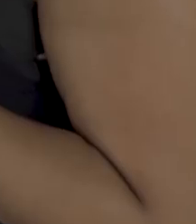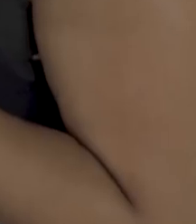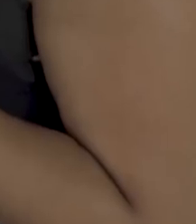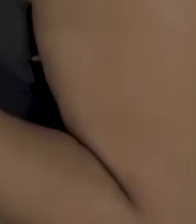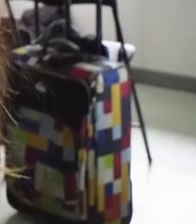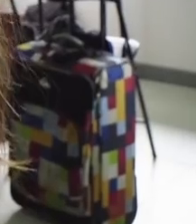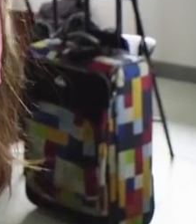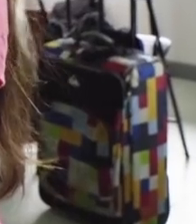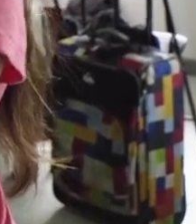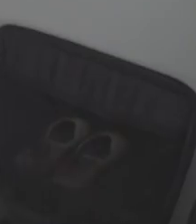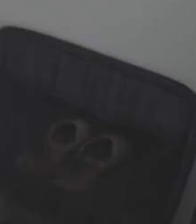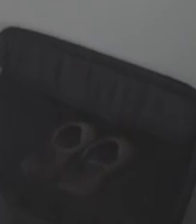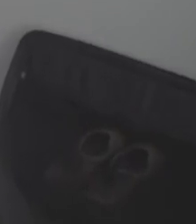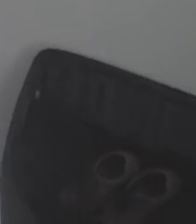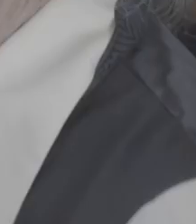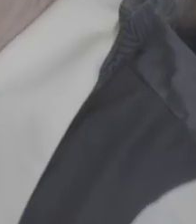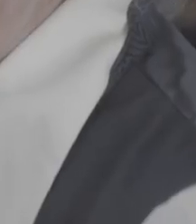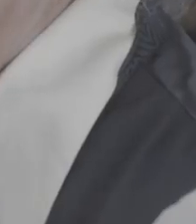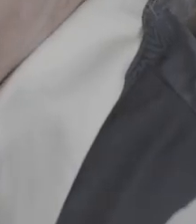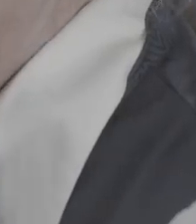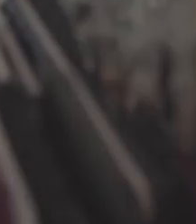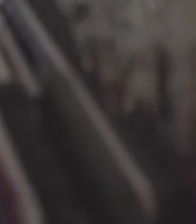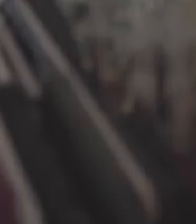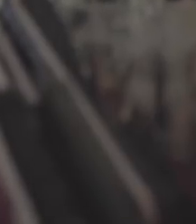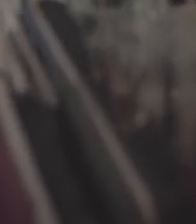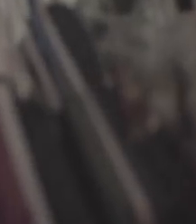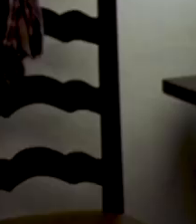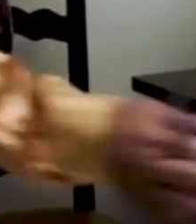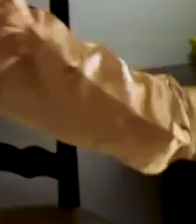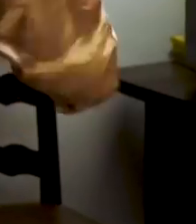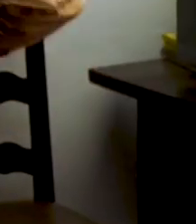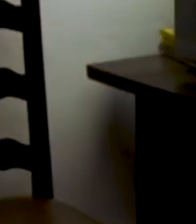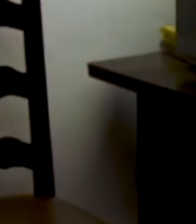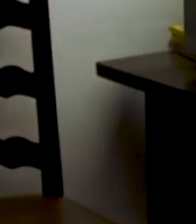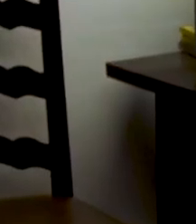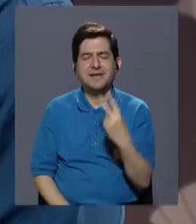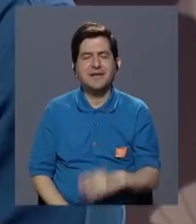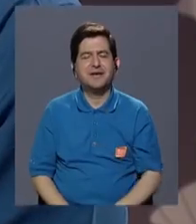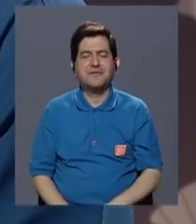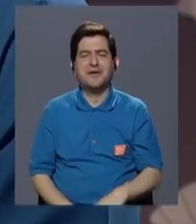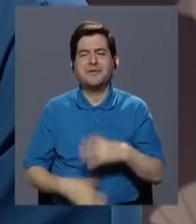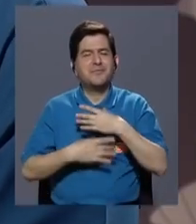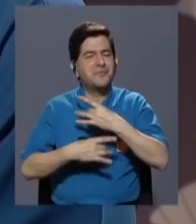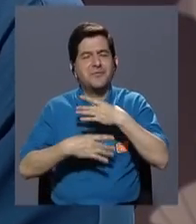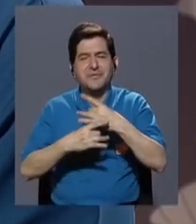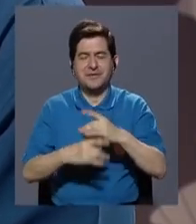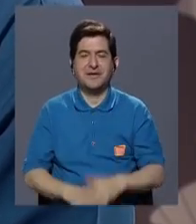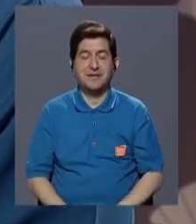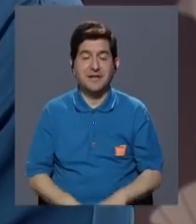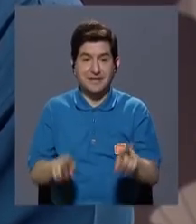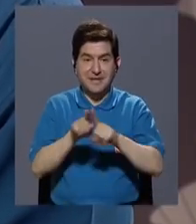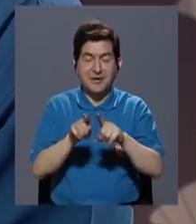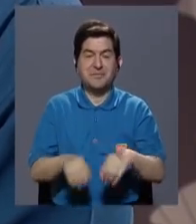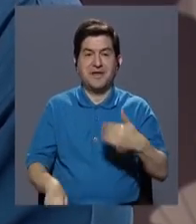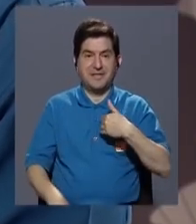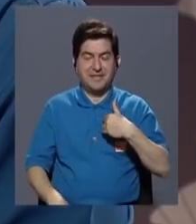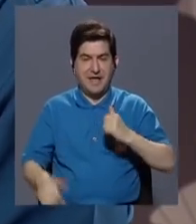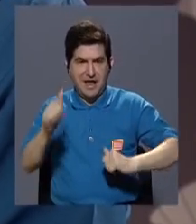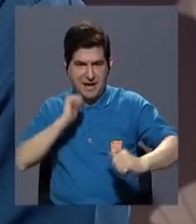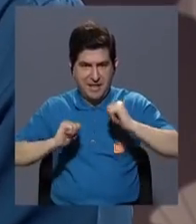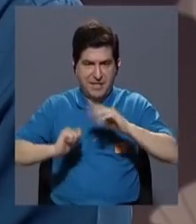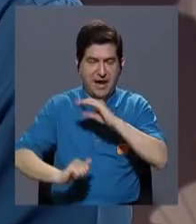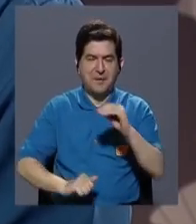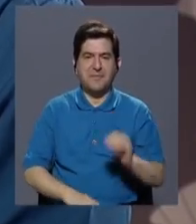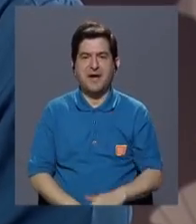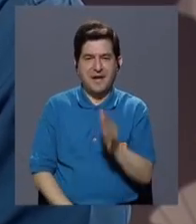de estos personajes entrañables además la película es un drama con comedia entonces esto hace que la gente